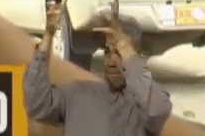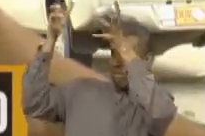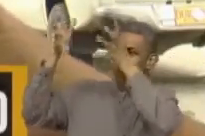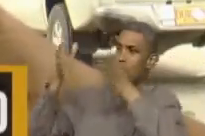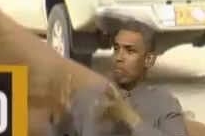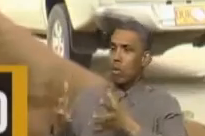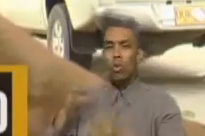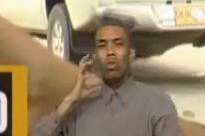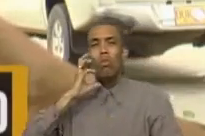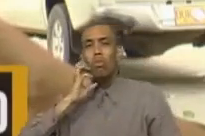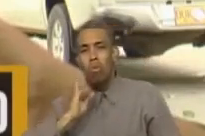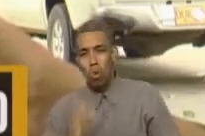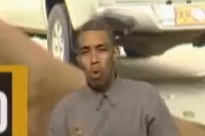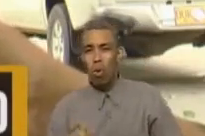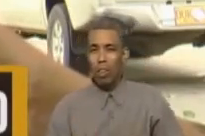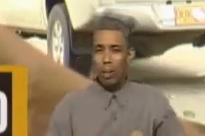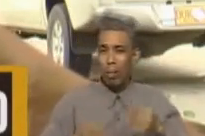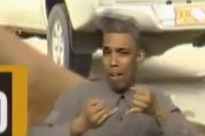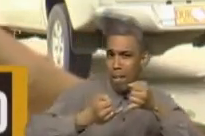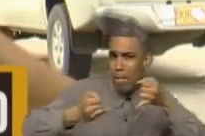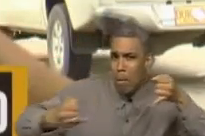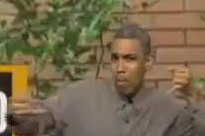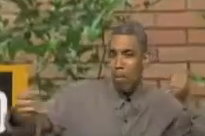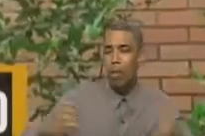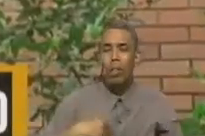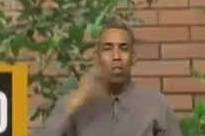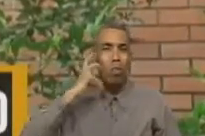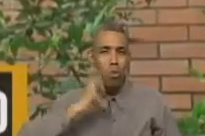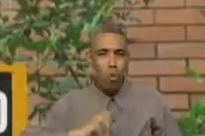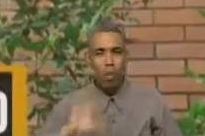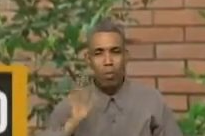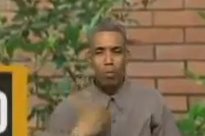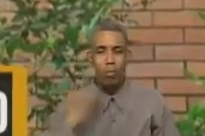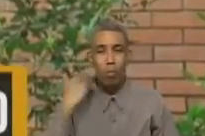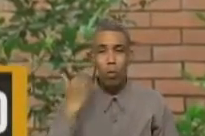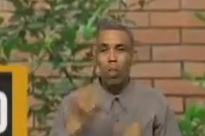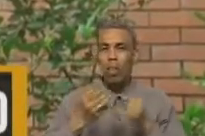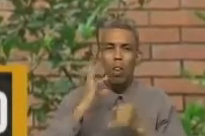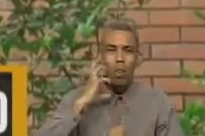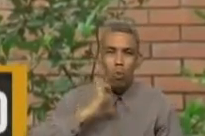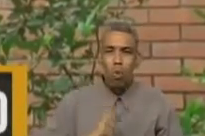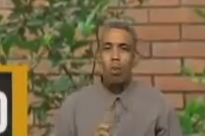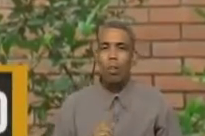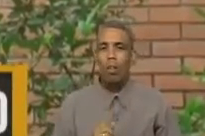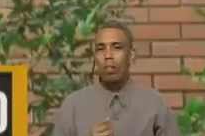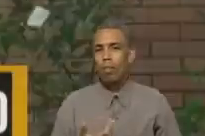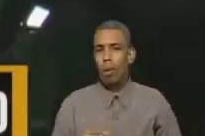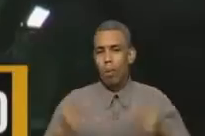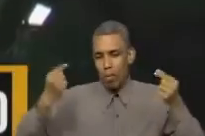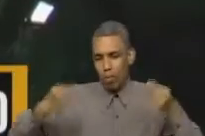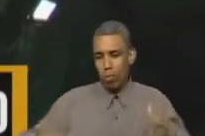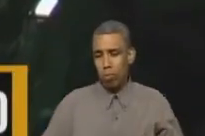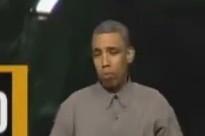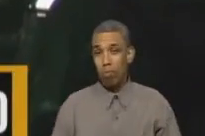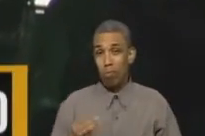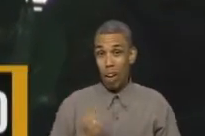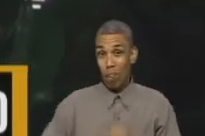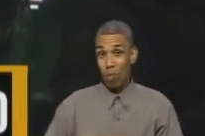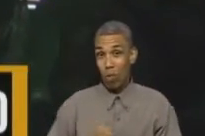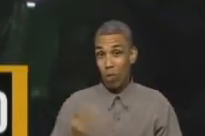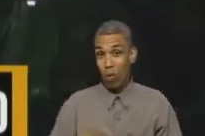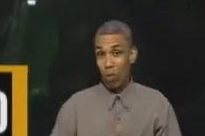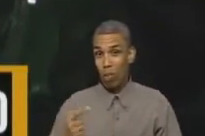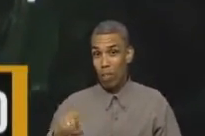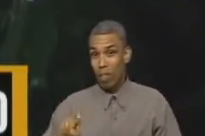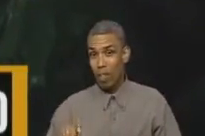lleven de una vez inutiliza el alumbrado público. Las pérdidas por estos robos pasaron de 80 millones el año pasado a 200 millones de pesos en